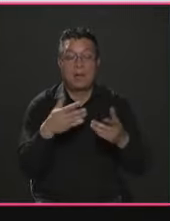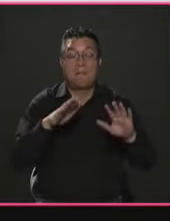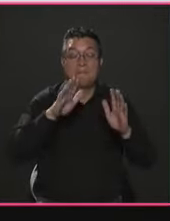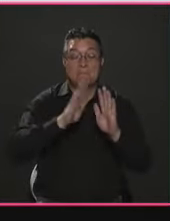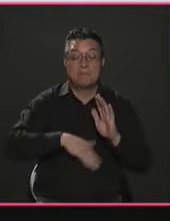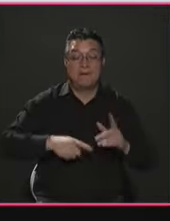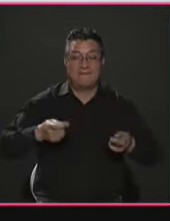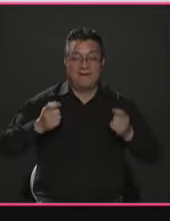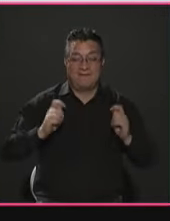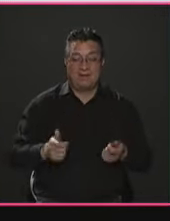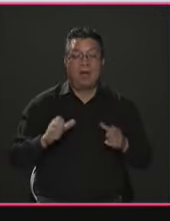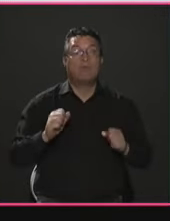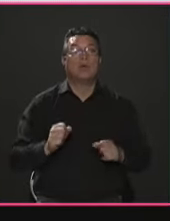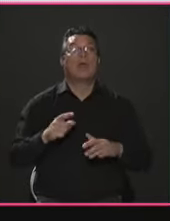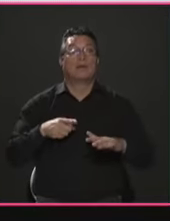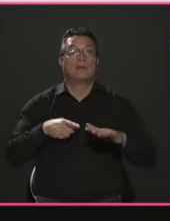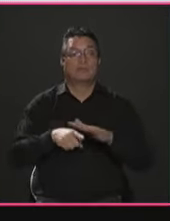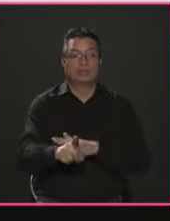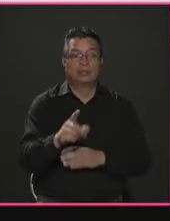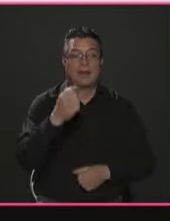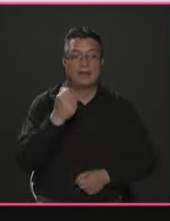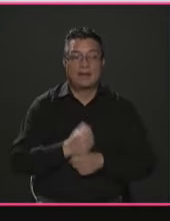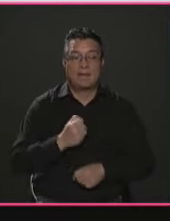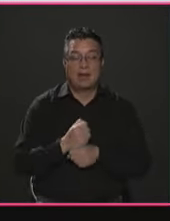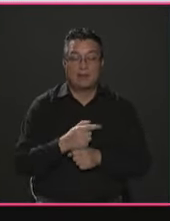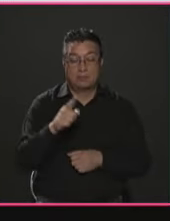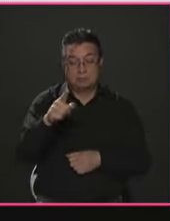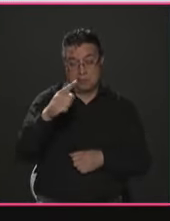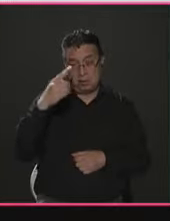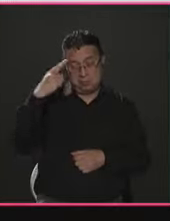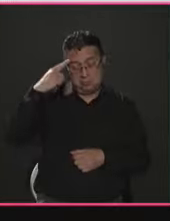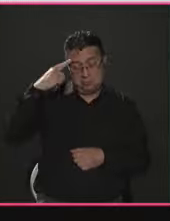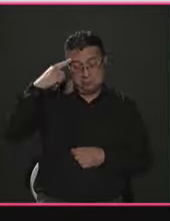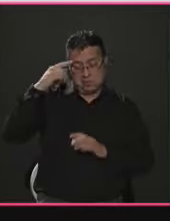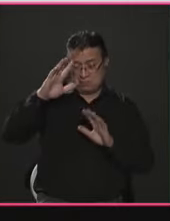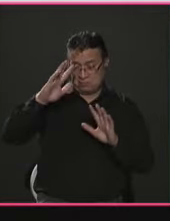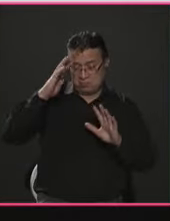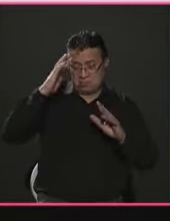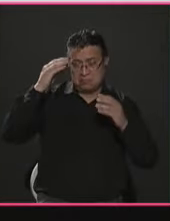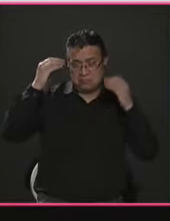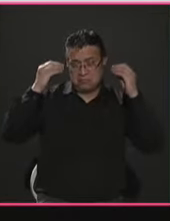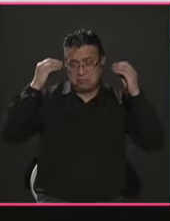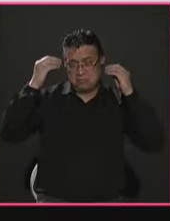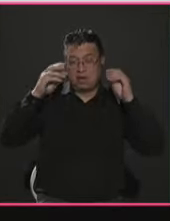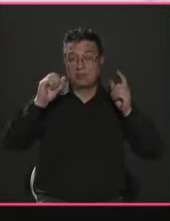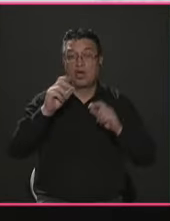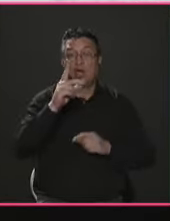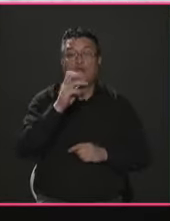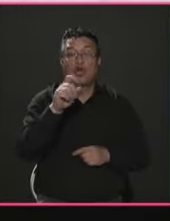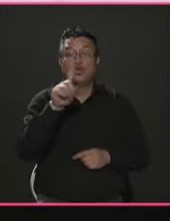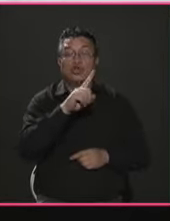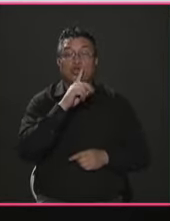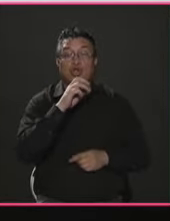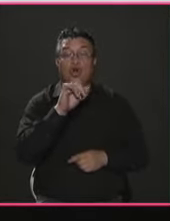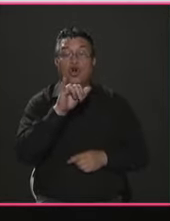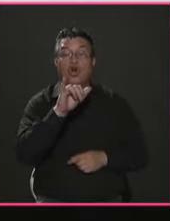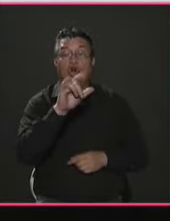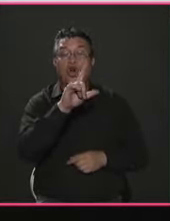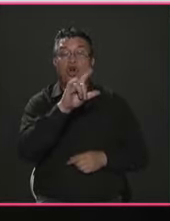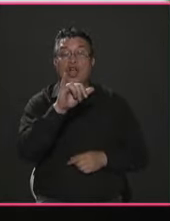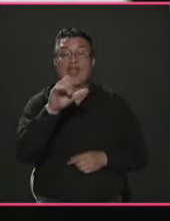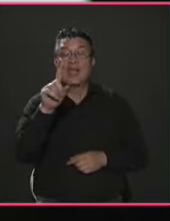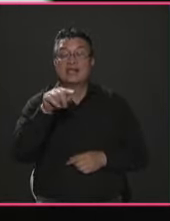habilidades puedan entrar este trabajo pense que no hubiera habido dosto no se hubiera